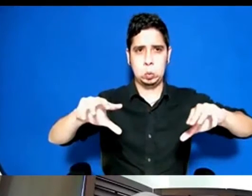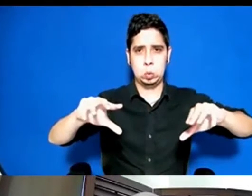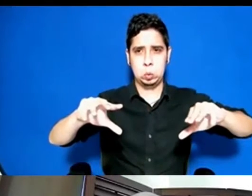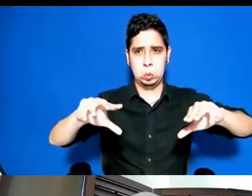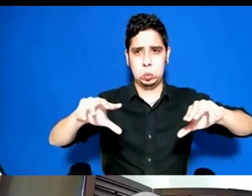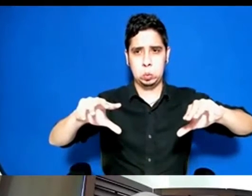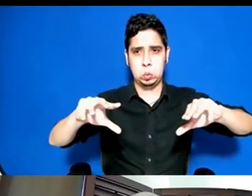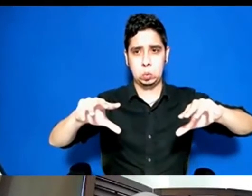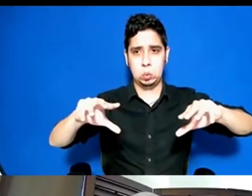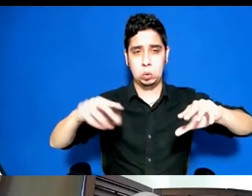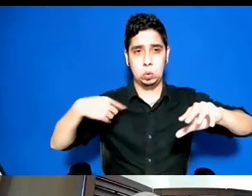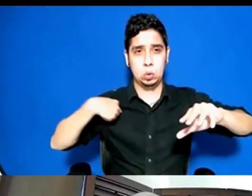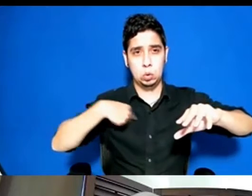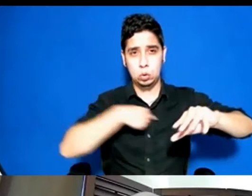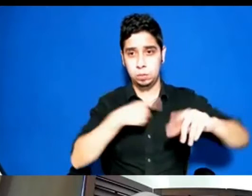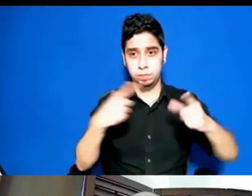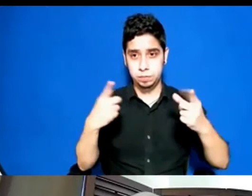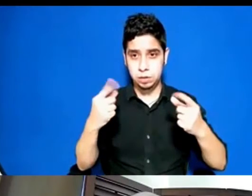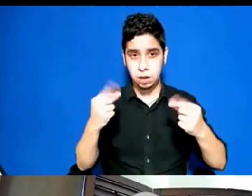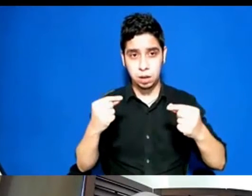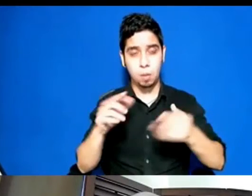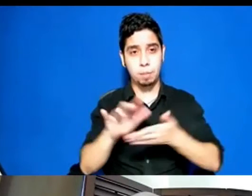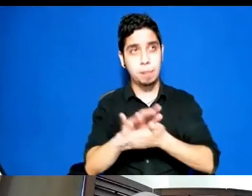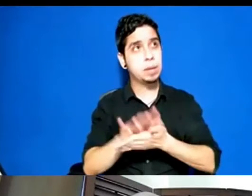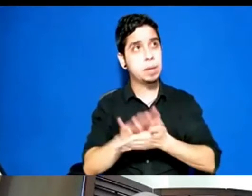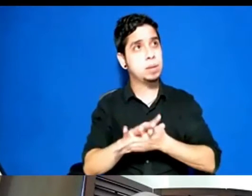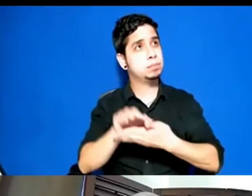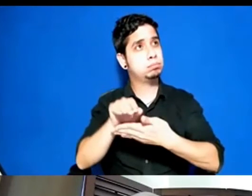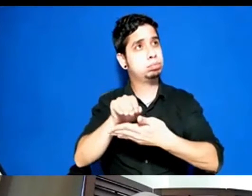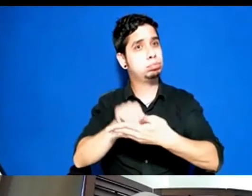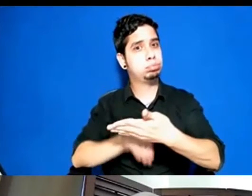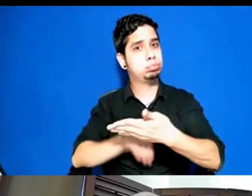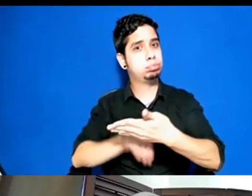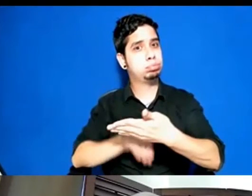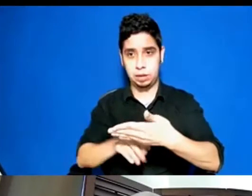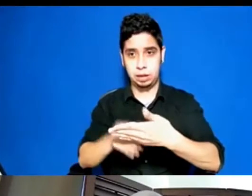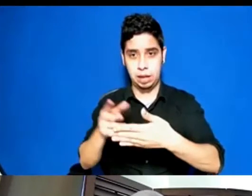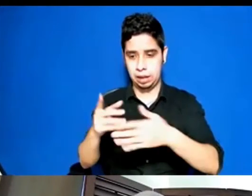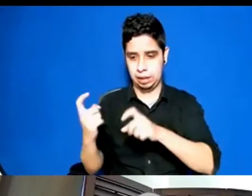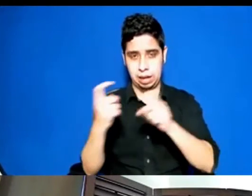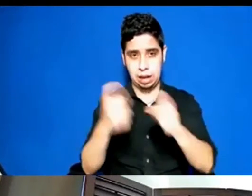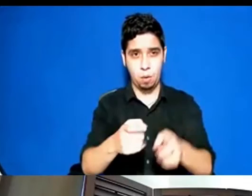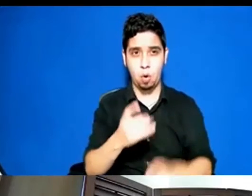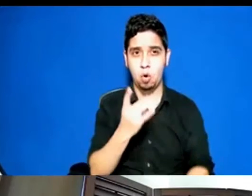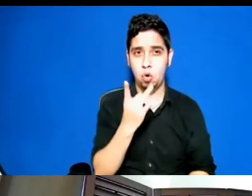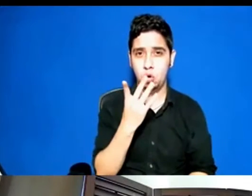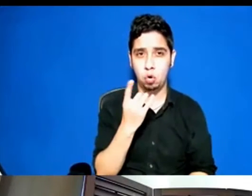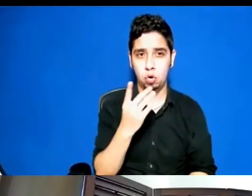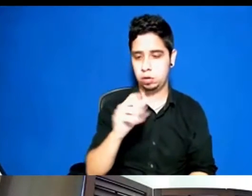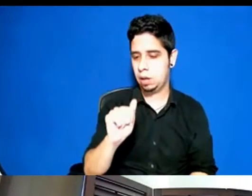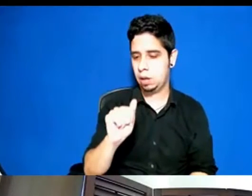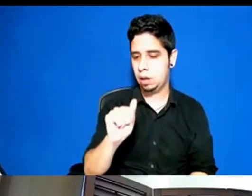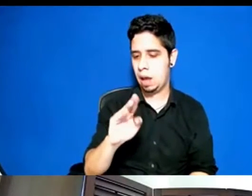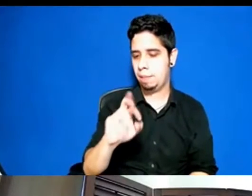nosotros vamos, llenan un documento y le damos luces ámbar para que las